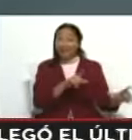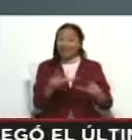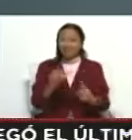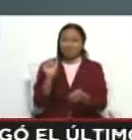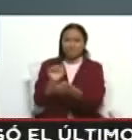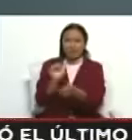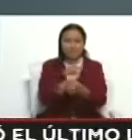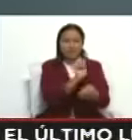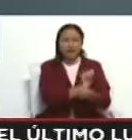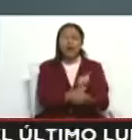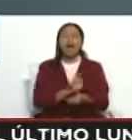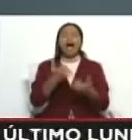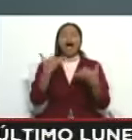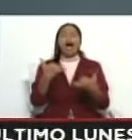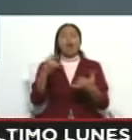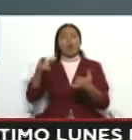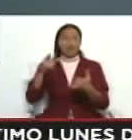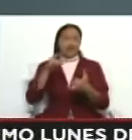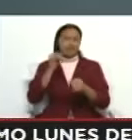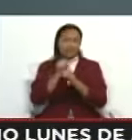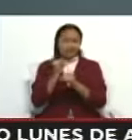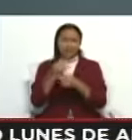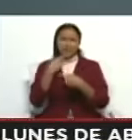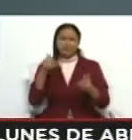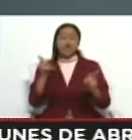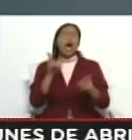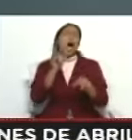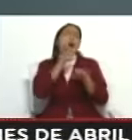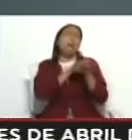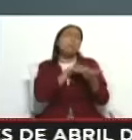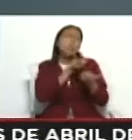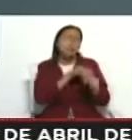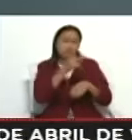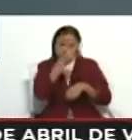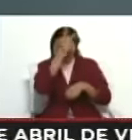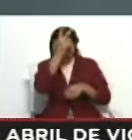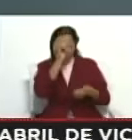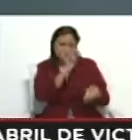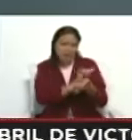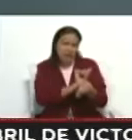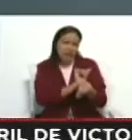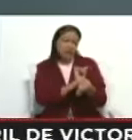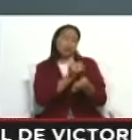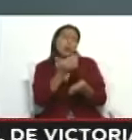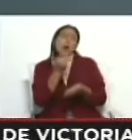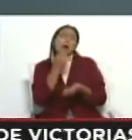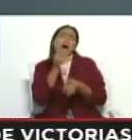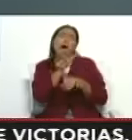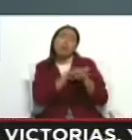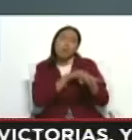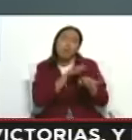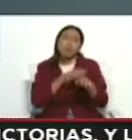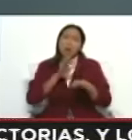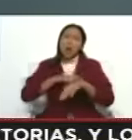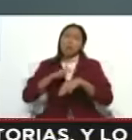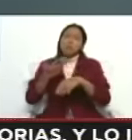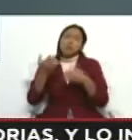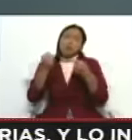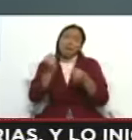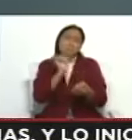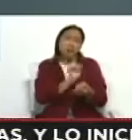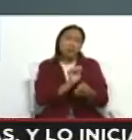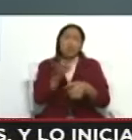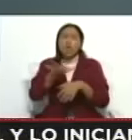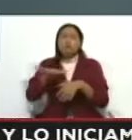salido defensores en las redes. Qué pobrecitos, qué pasó, que por qué no aparecen más, que